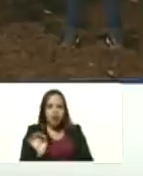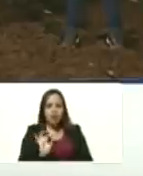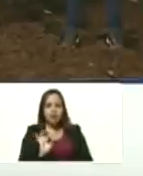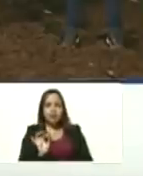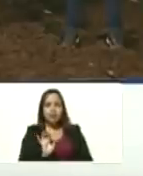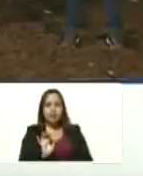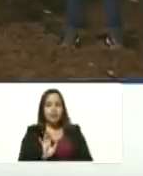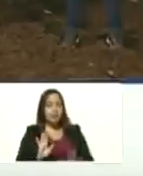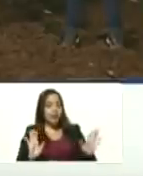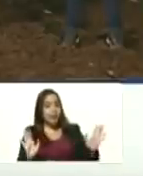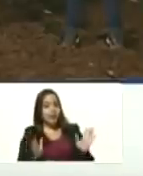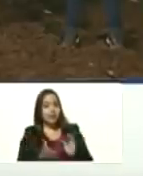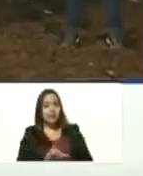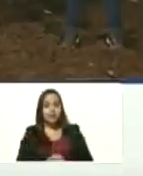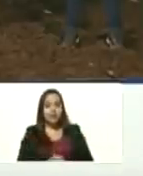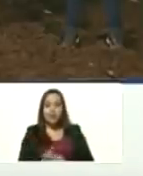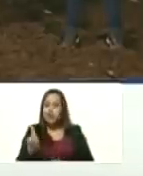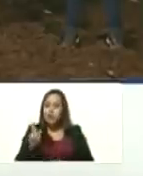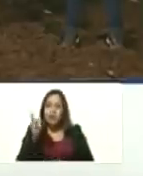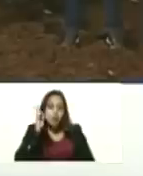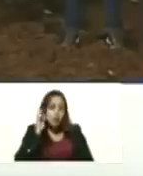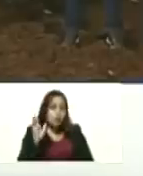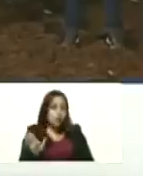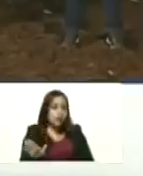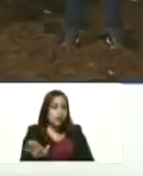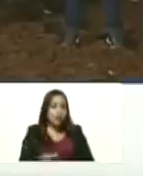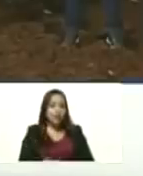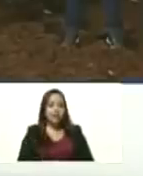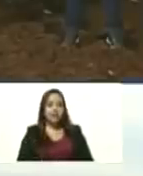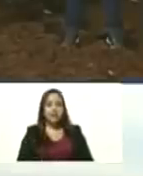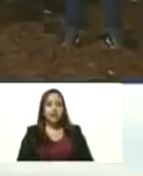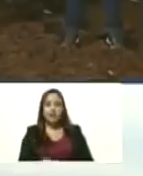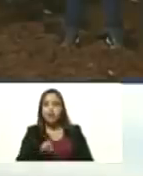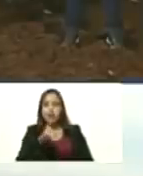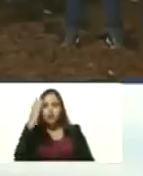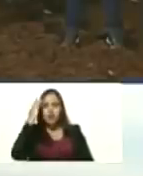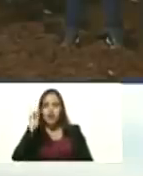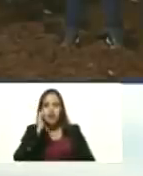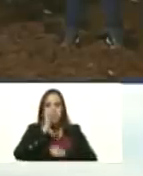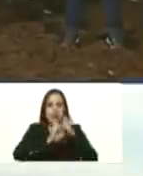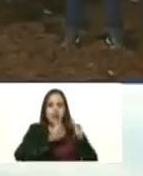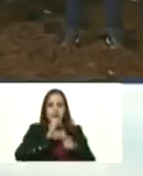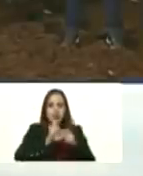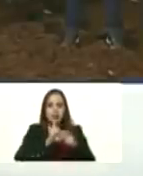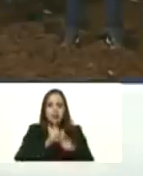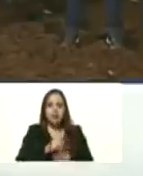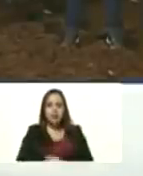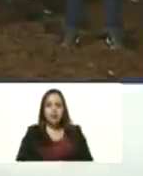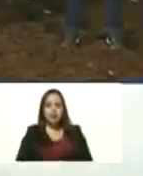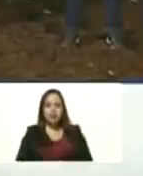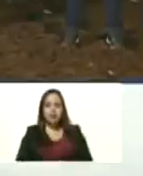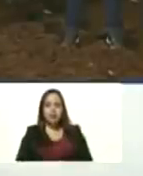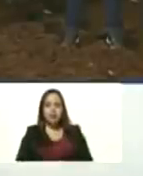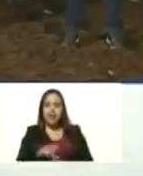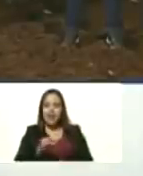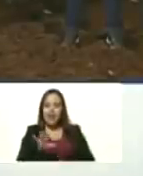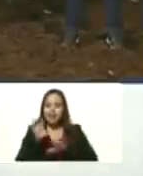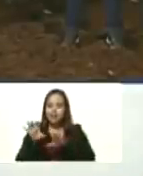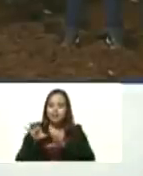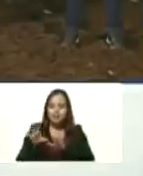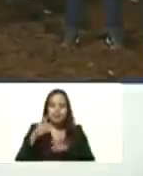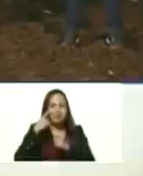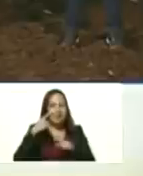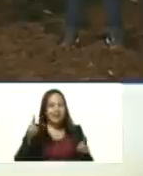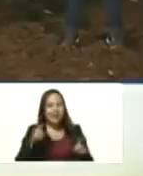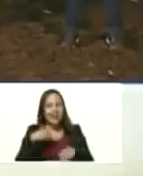bueno él no me escucha y no sabe que está en vivo así que está muy cómico está bueno como para